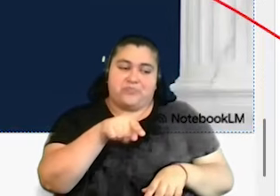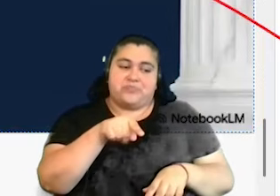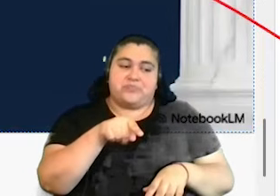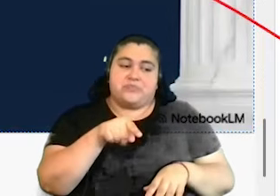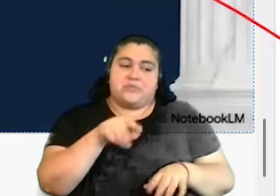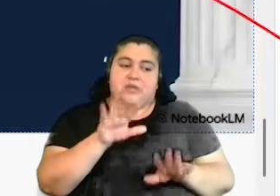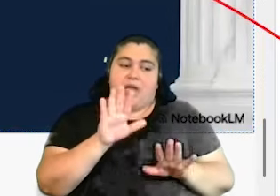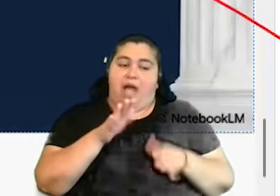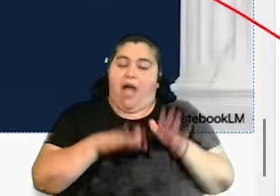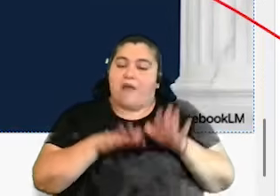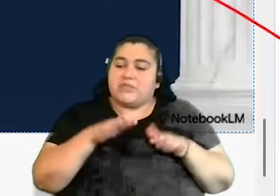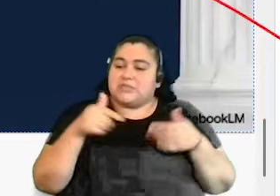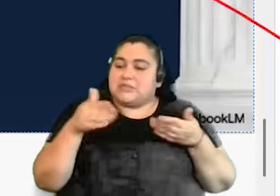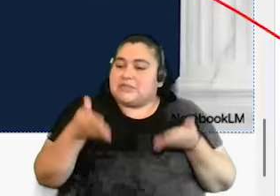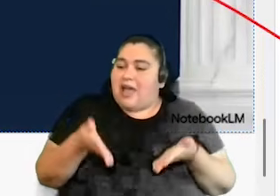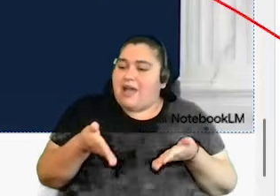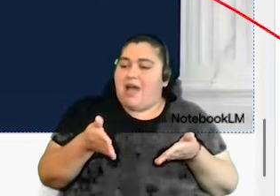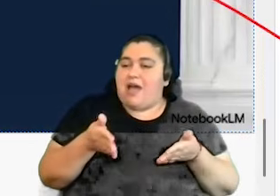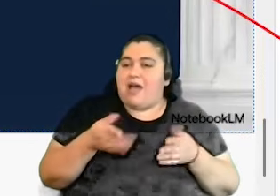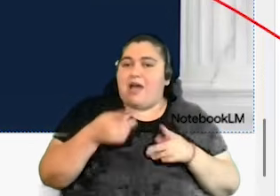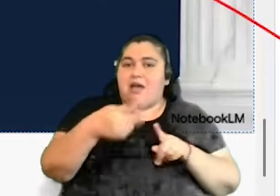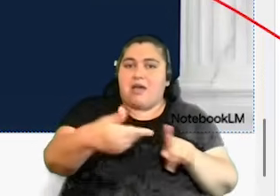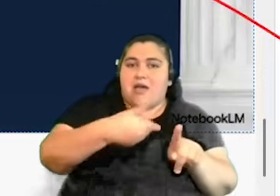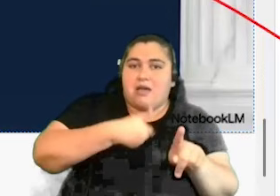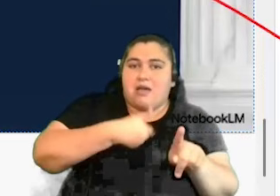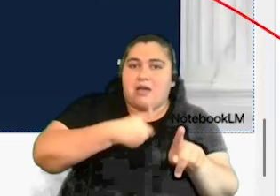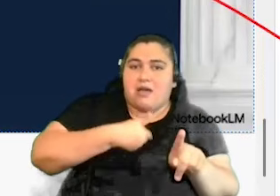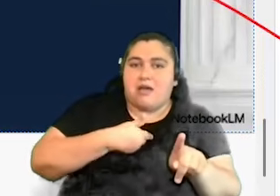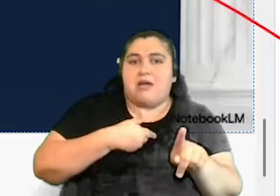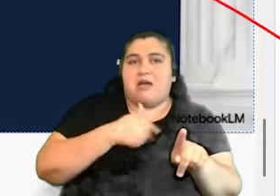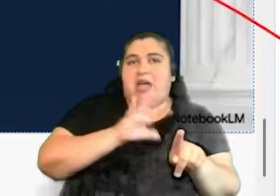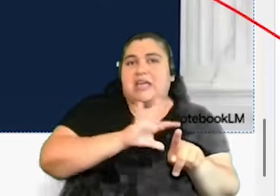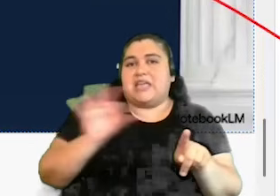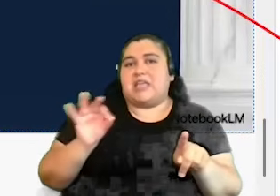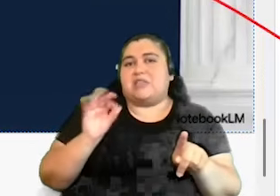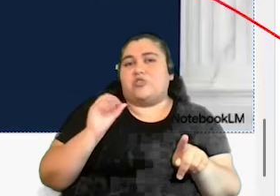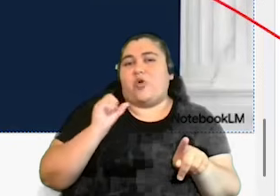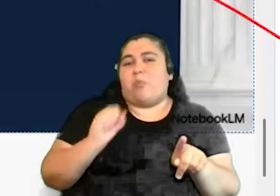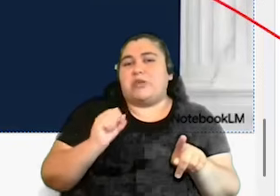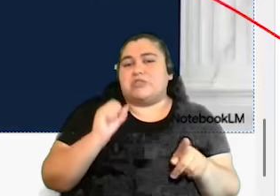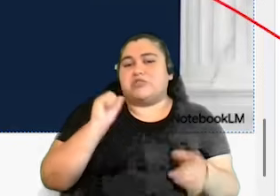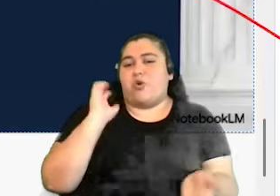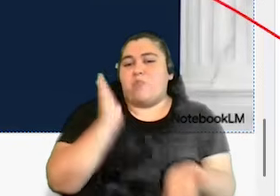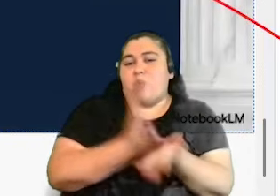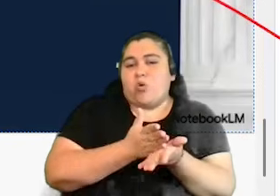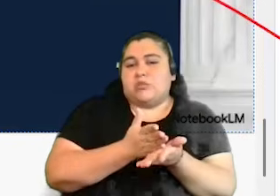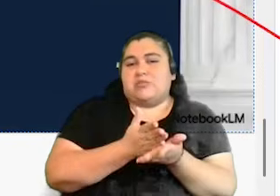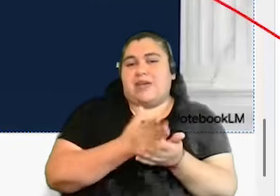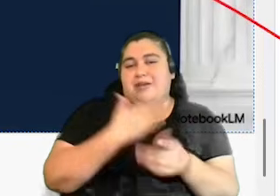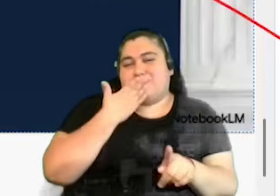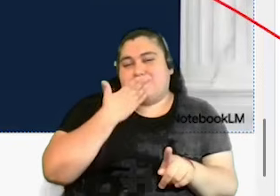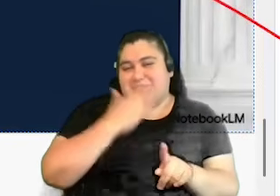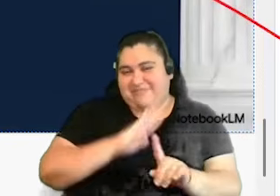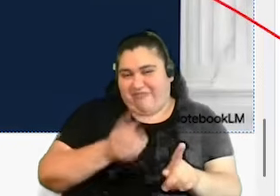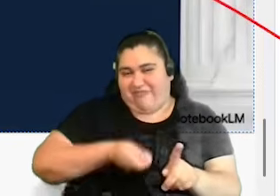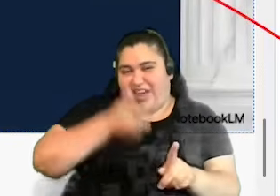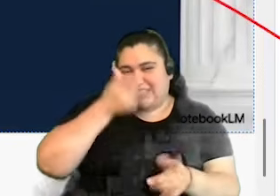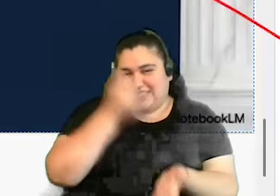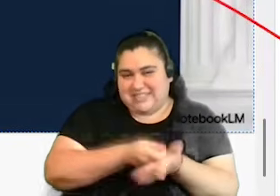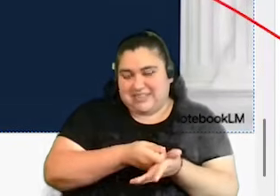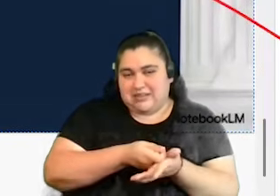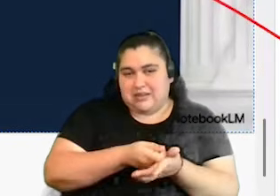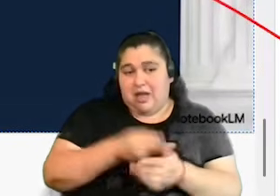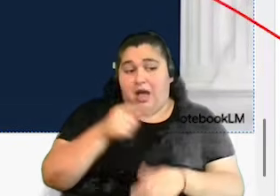antes de incumplías el requerimiento, 500 pesos de multa, era Sí, era nada. irrisorio. Entonces, veremos ahora un